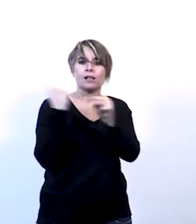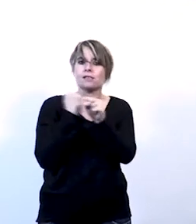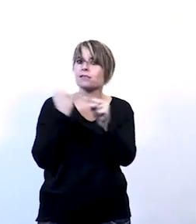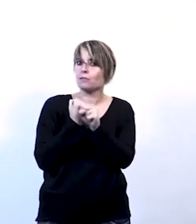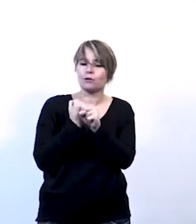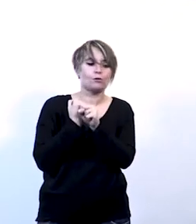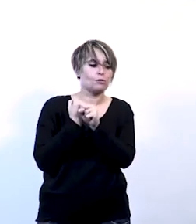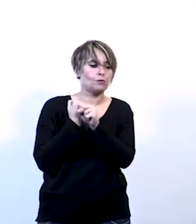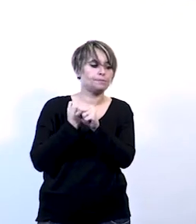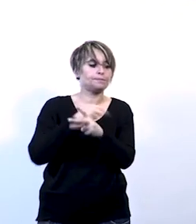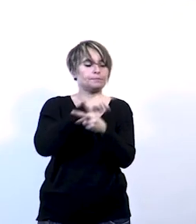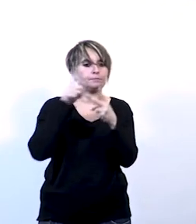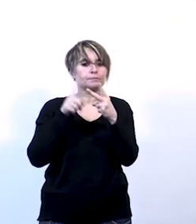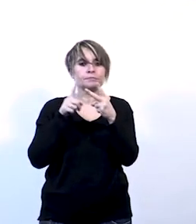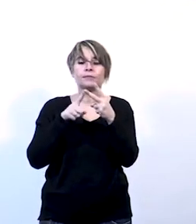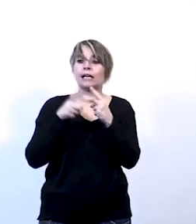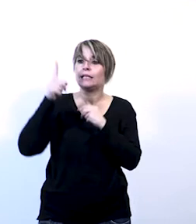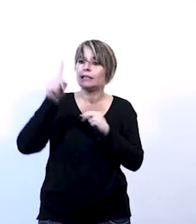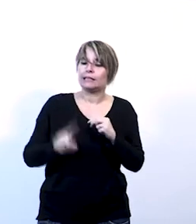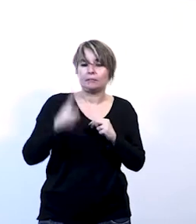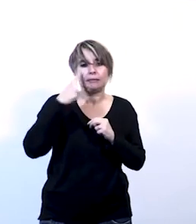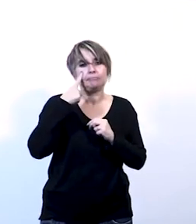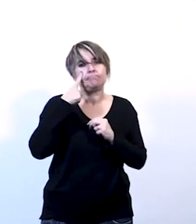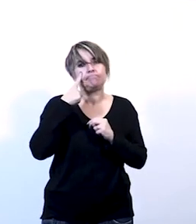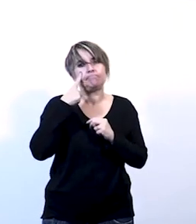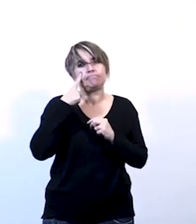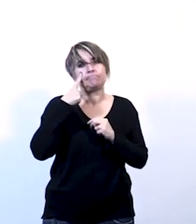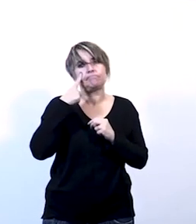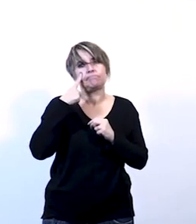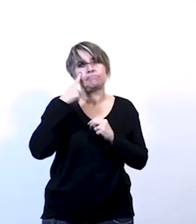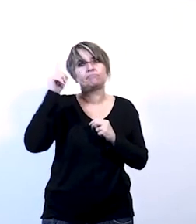cosa. Otra cosa, mantener siempre